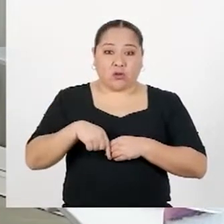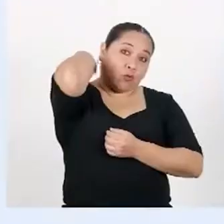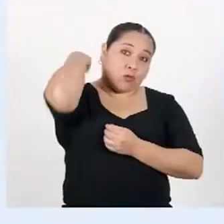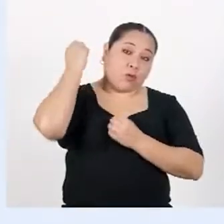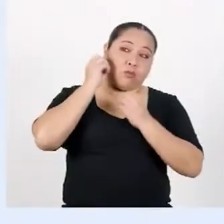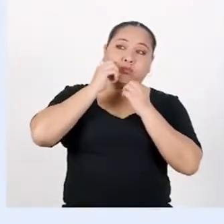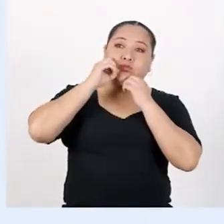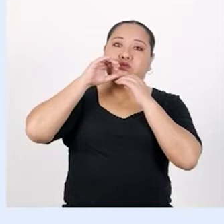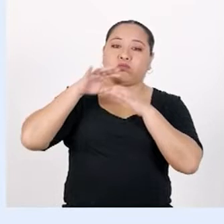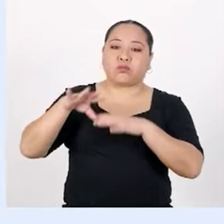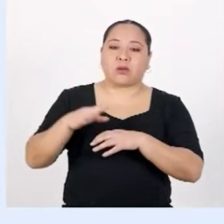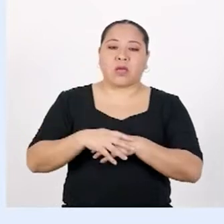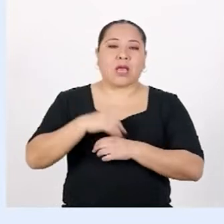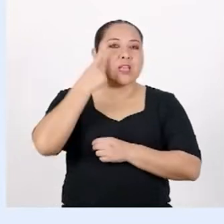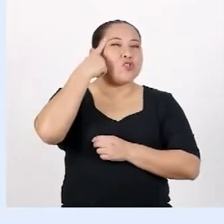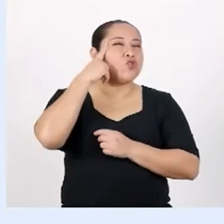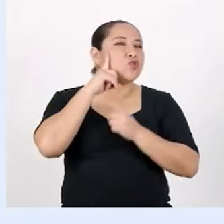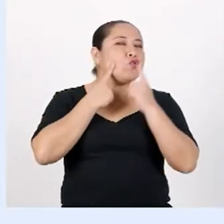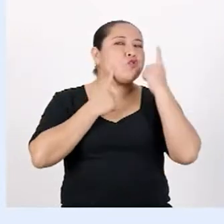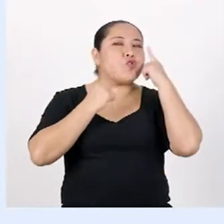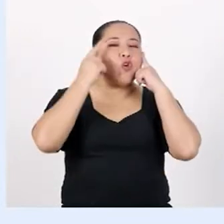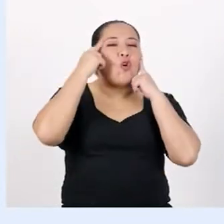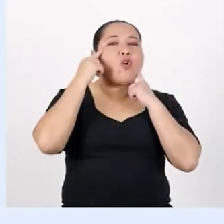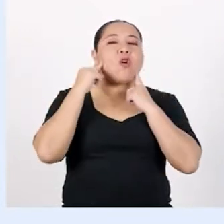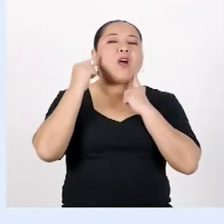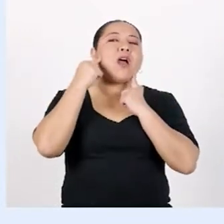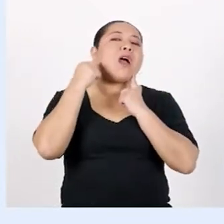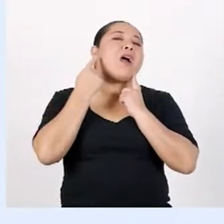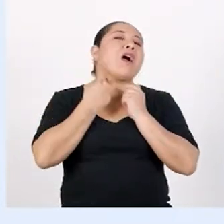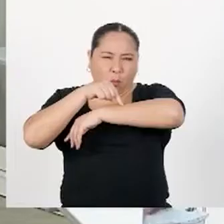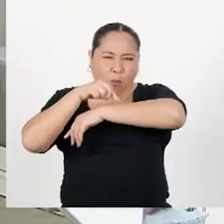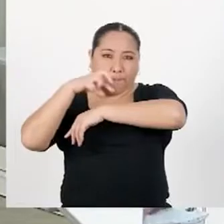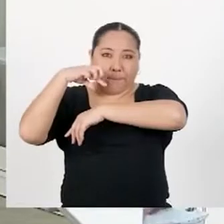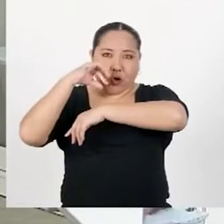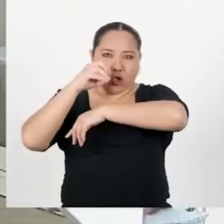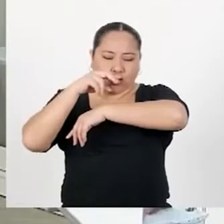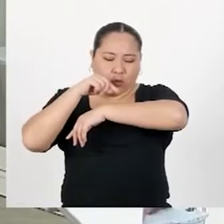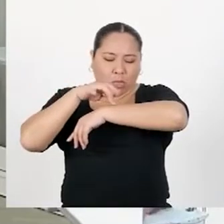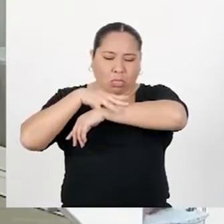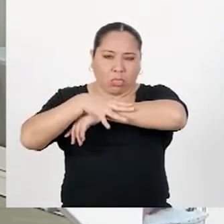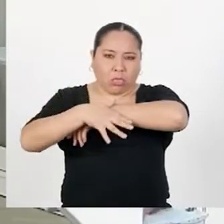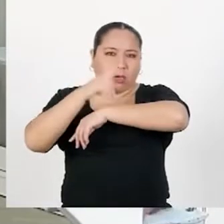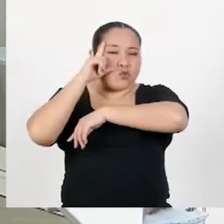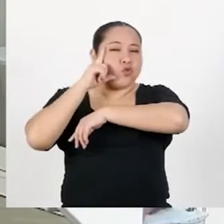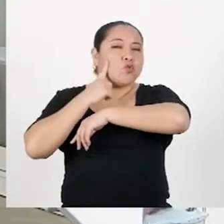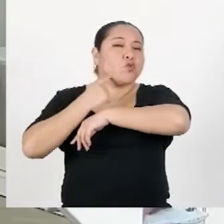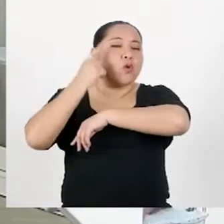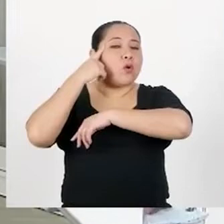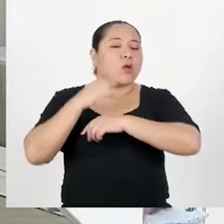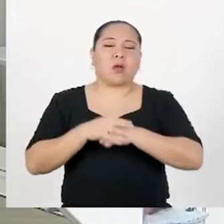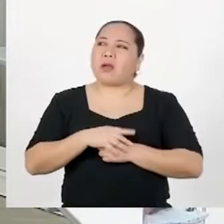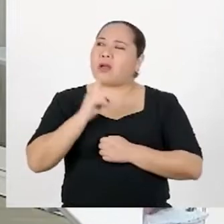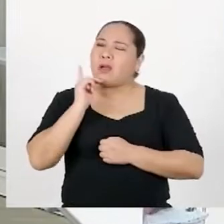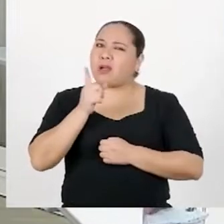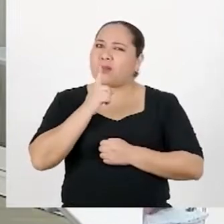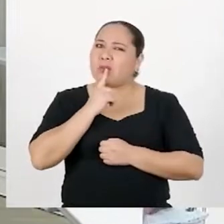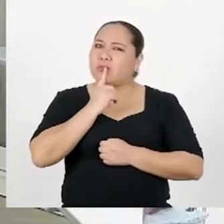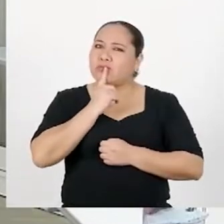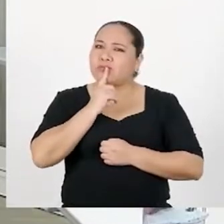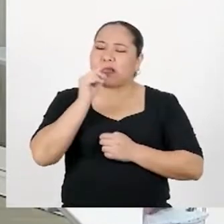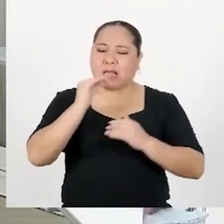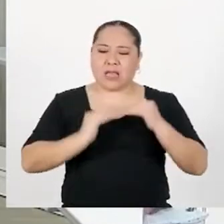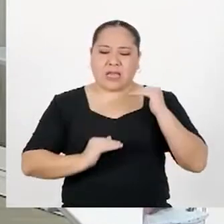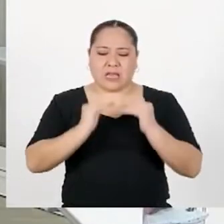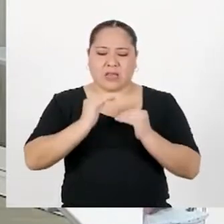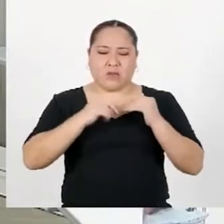sudor? Sí, este se excreta a través de los poros. Entonces, una de las principales formas de mantener